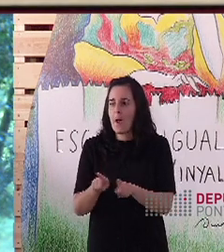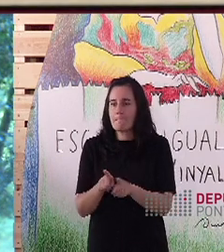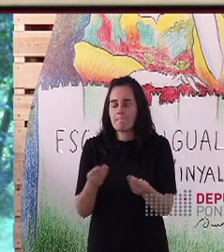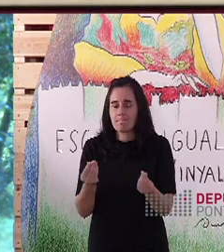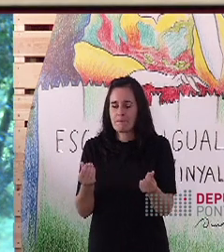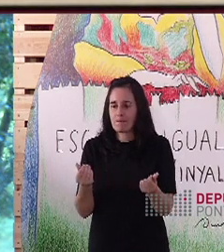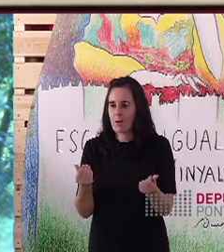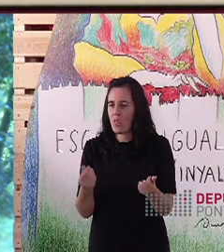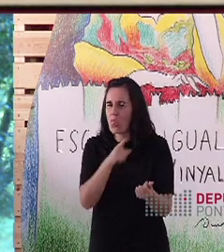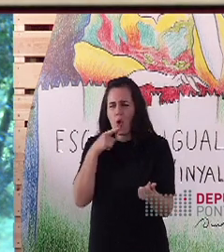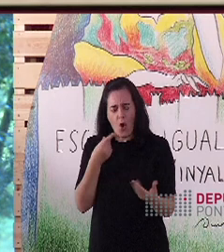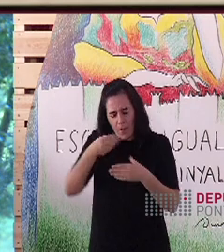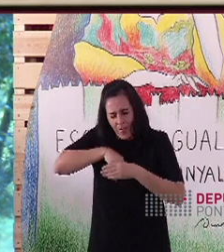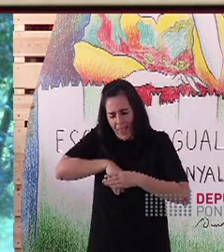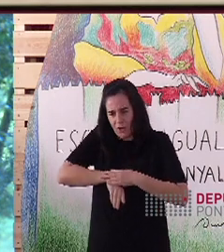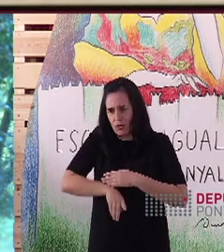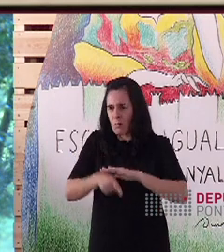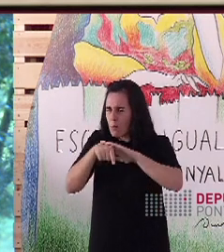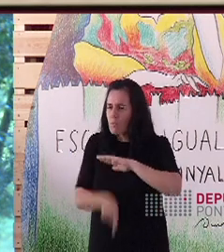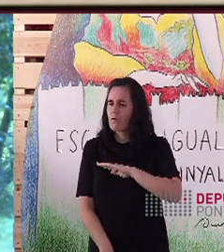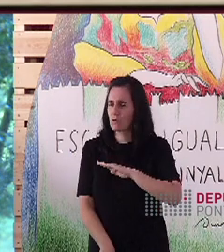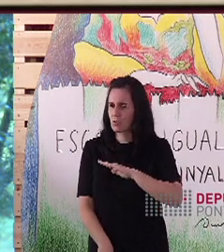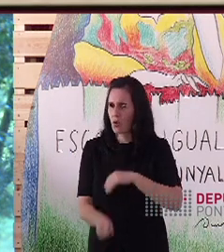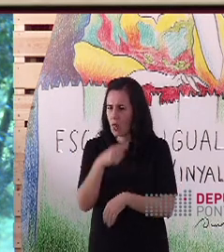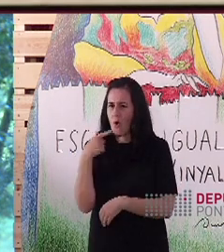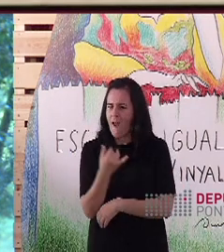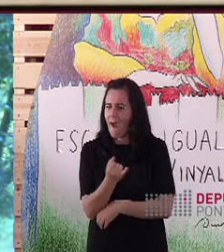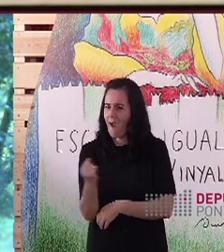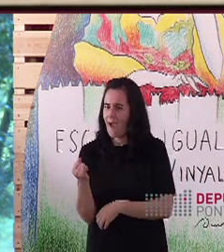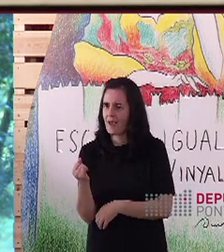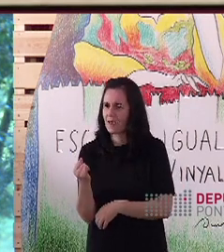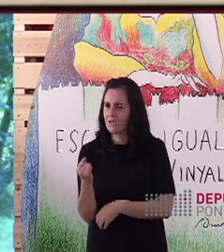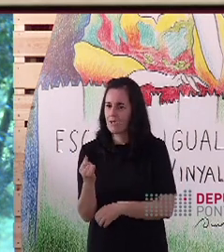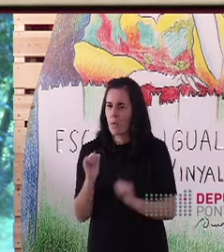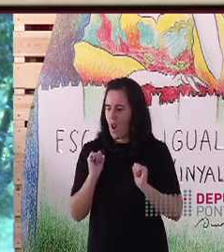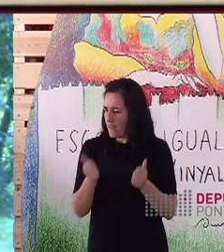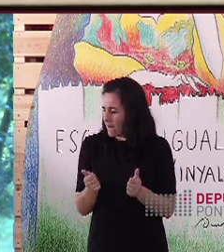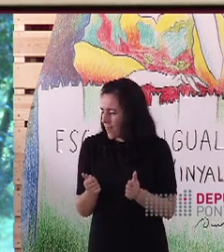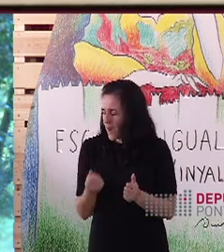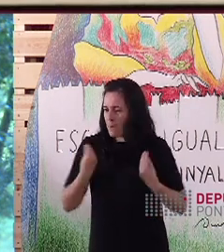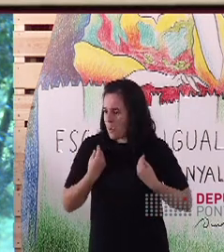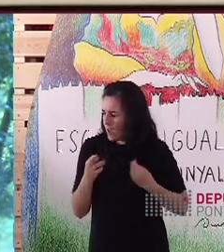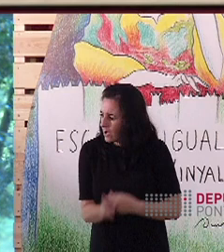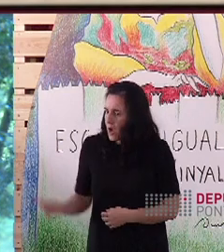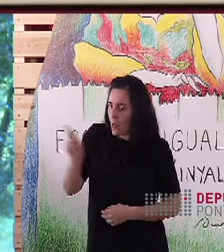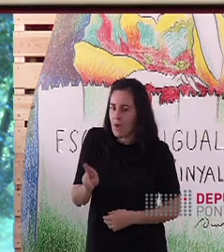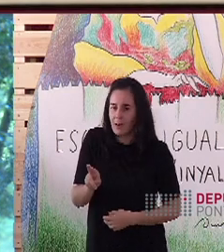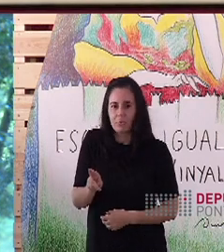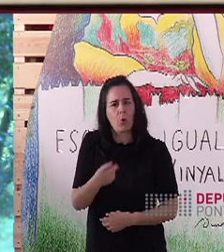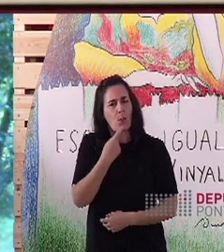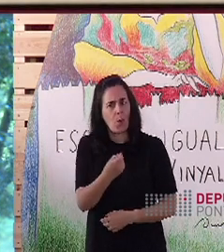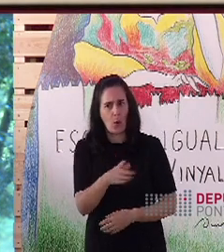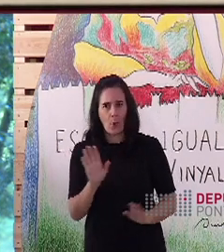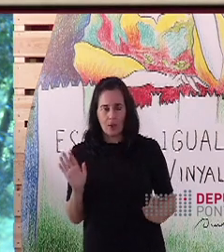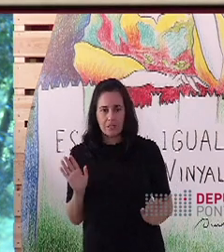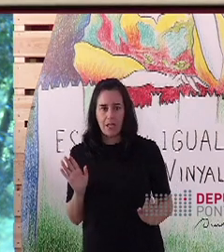un profundo dolor por dentro, que les cuesta reconstruirse, que tienen que volver otra vez.